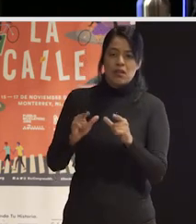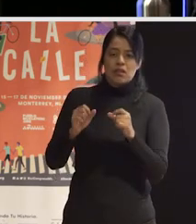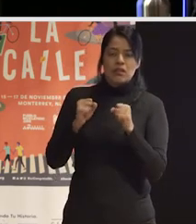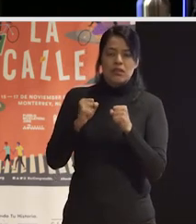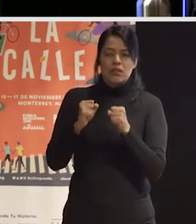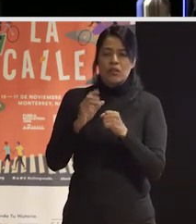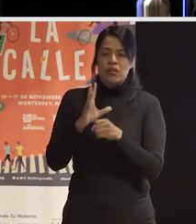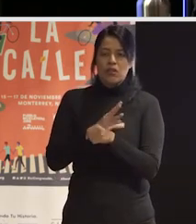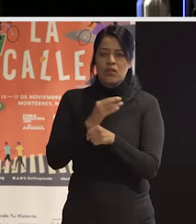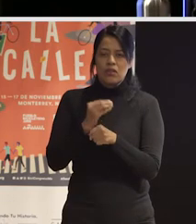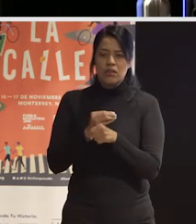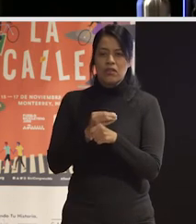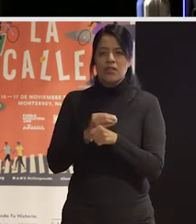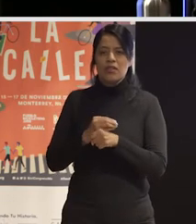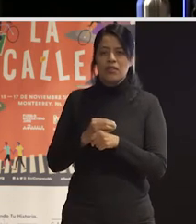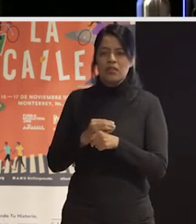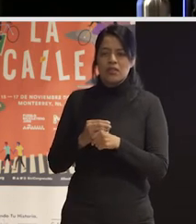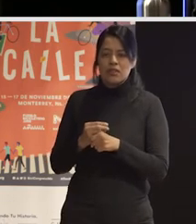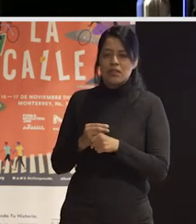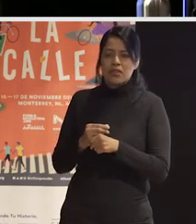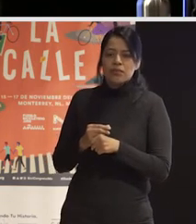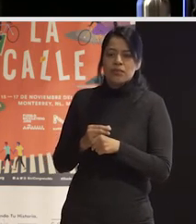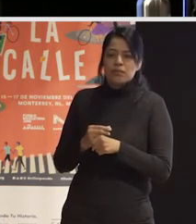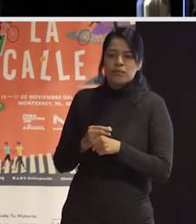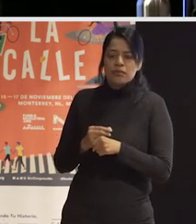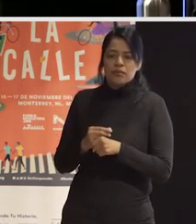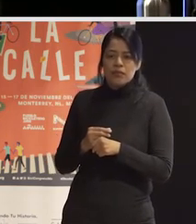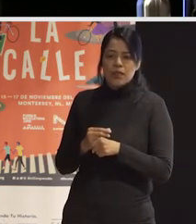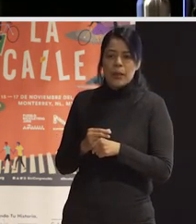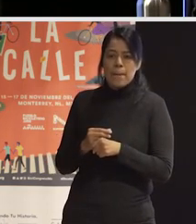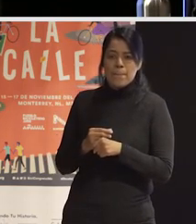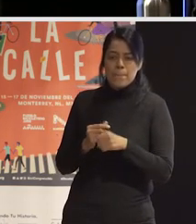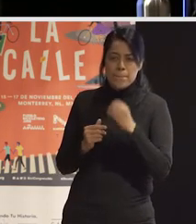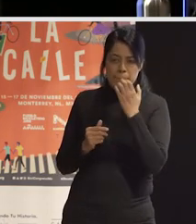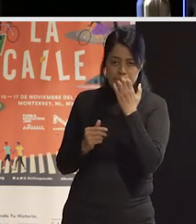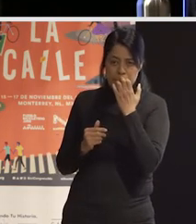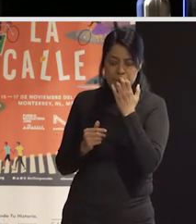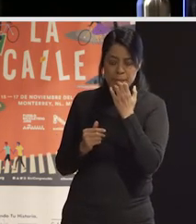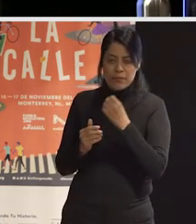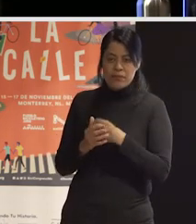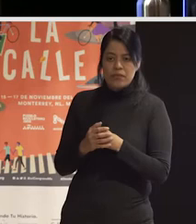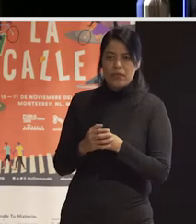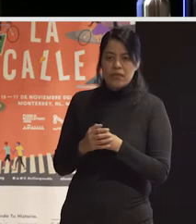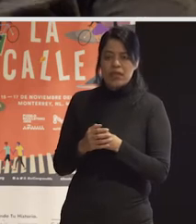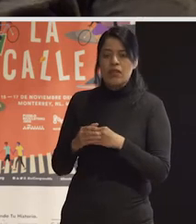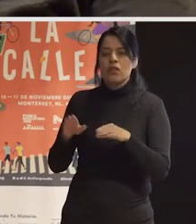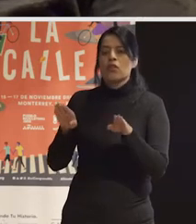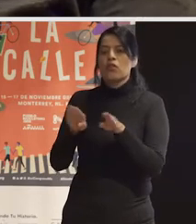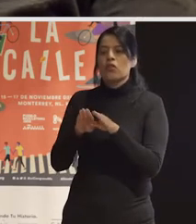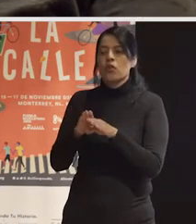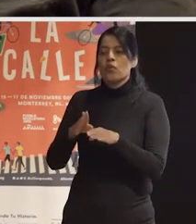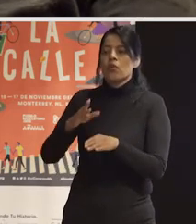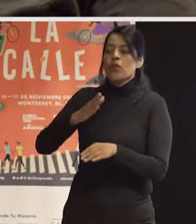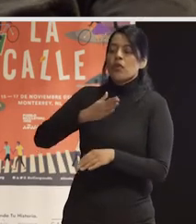podría repetir la última parte por favor acerca del micro fast y sobre cómo desde